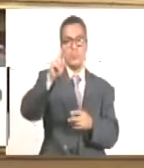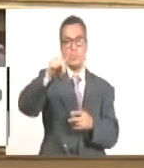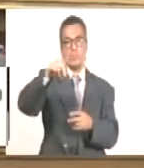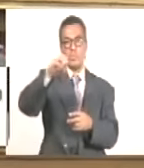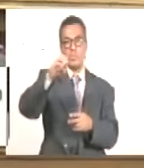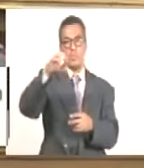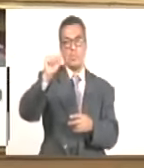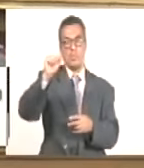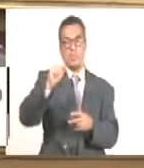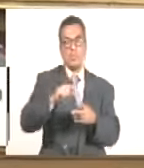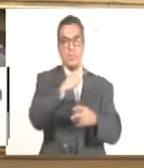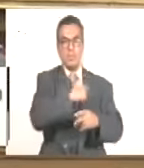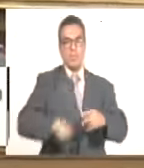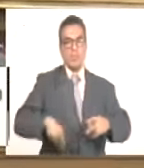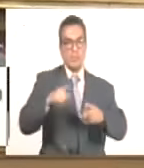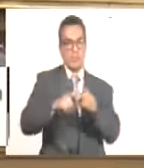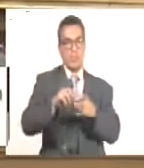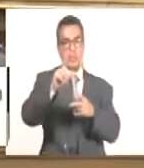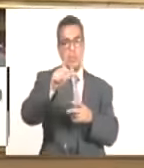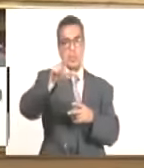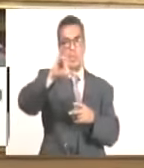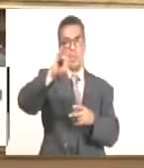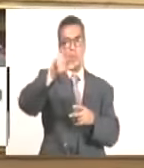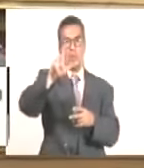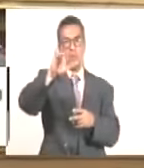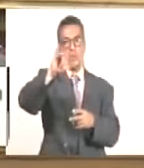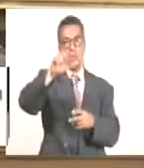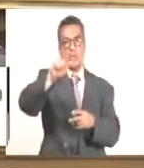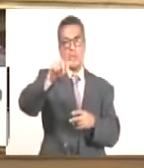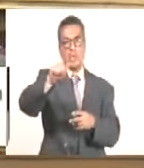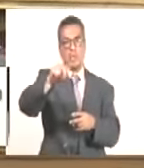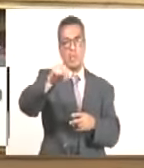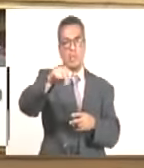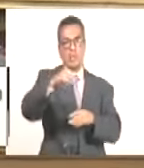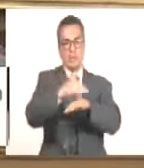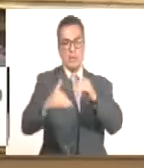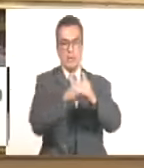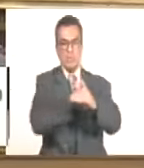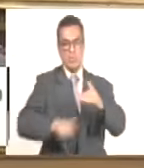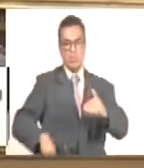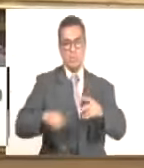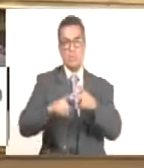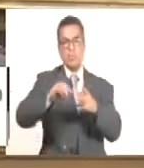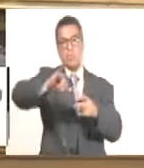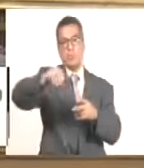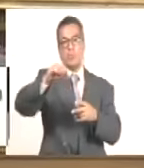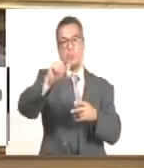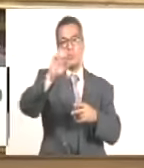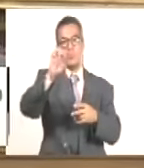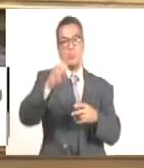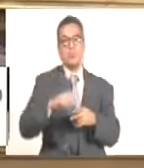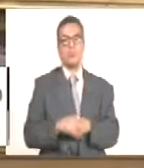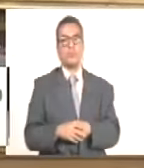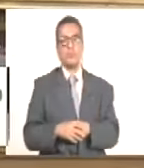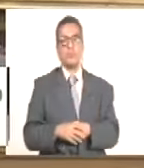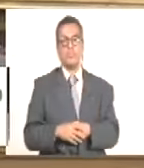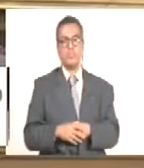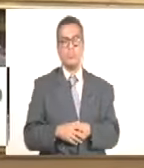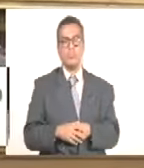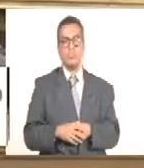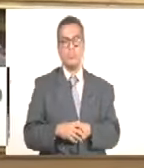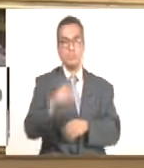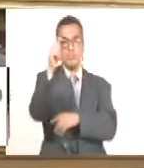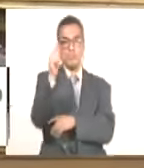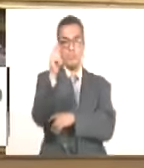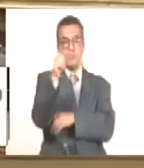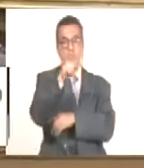Ecuatorial lo preside la diputada Liliana González y cuenta con la vicepresidencia de José Cabello. Los